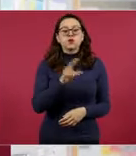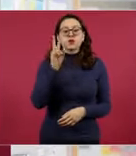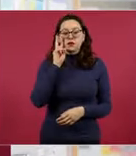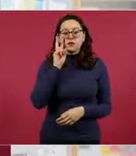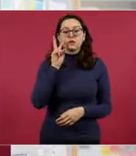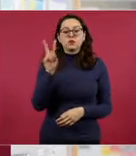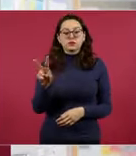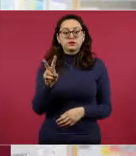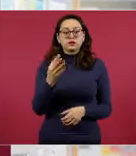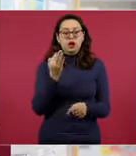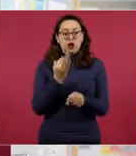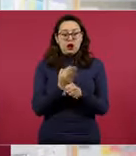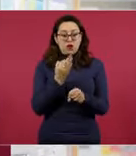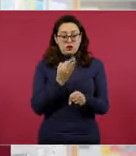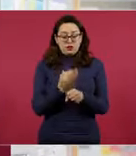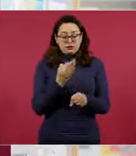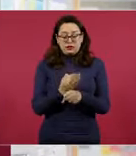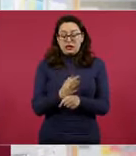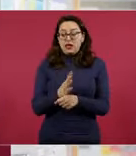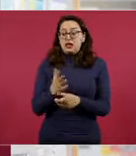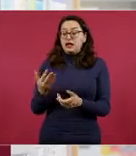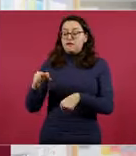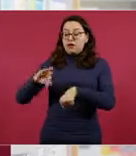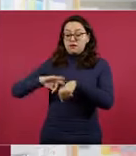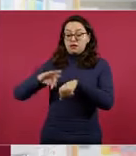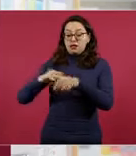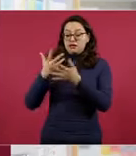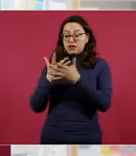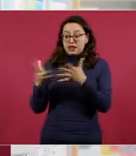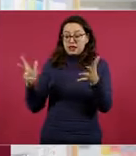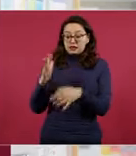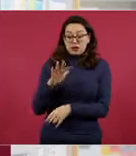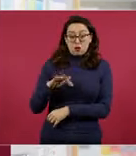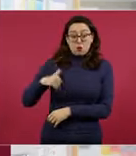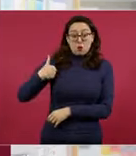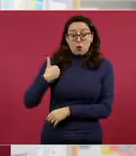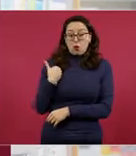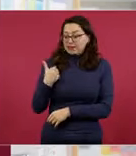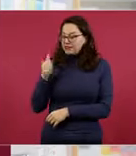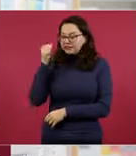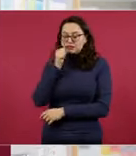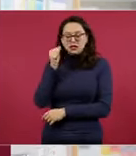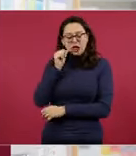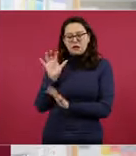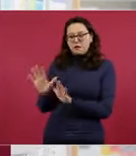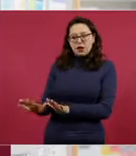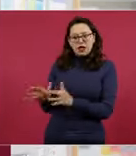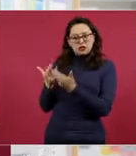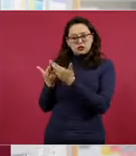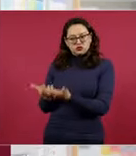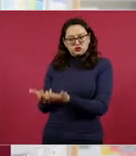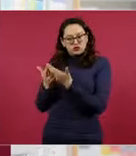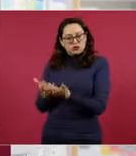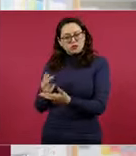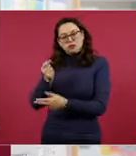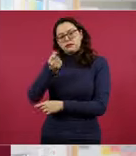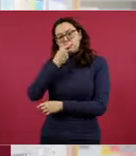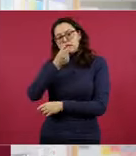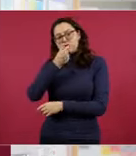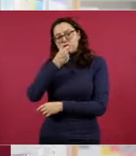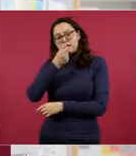megafarmacia que se han considerado para poder ingresar y estar en forma continua disponibles en este